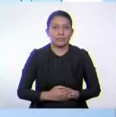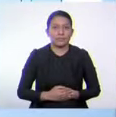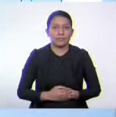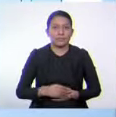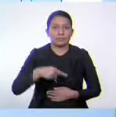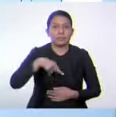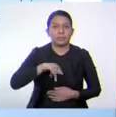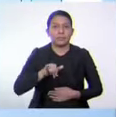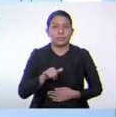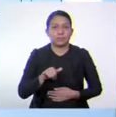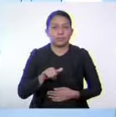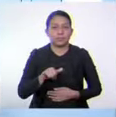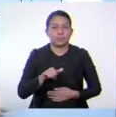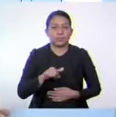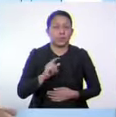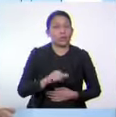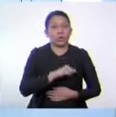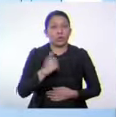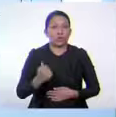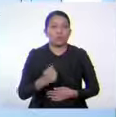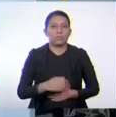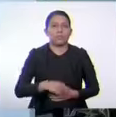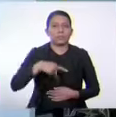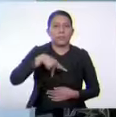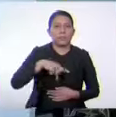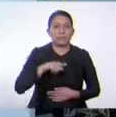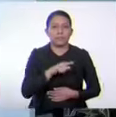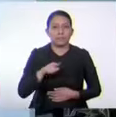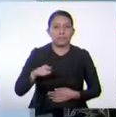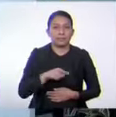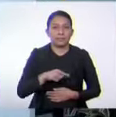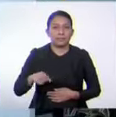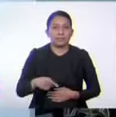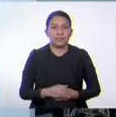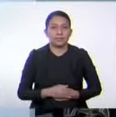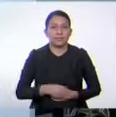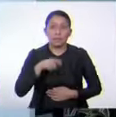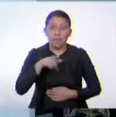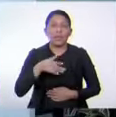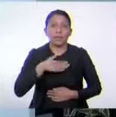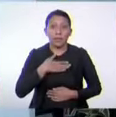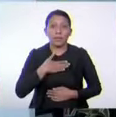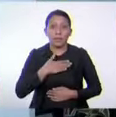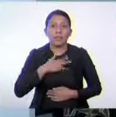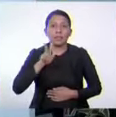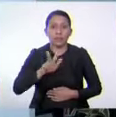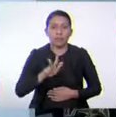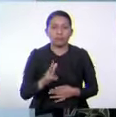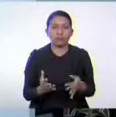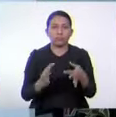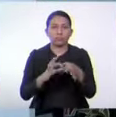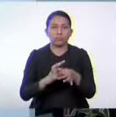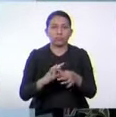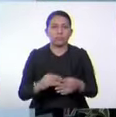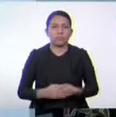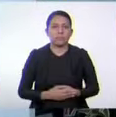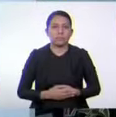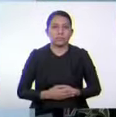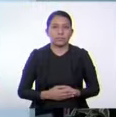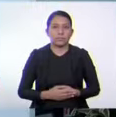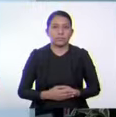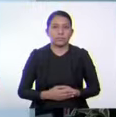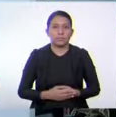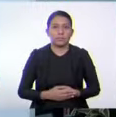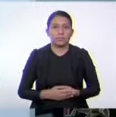PY y el otro enlace PZ. Aquí tendríamos tres enlaces.